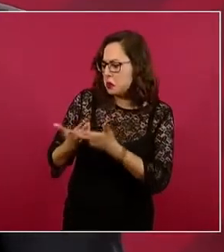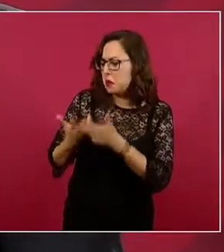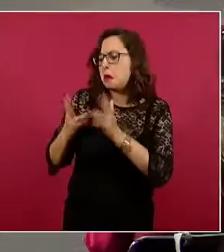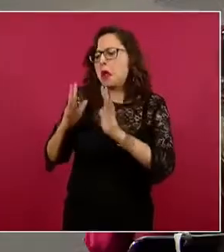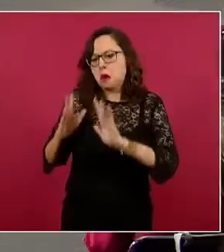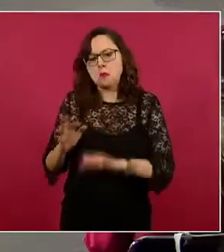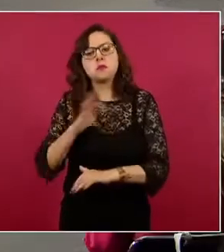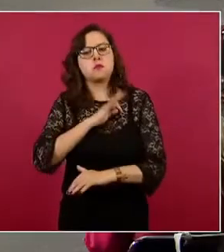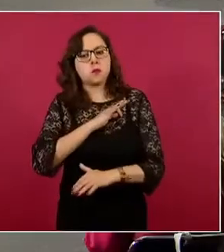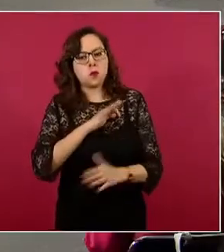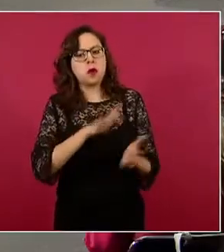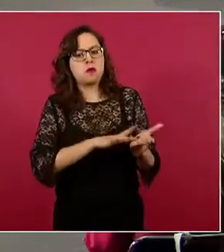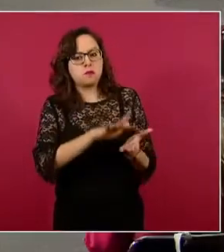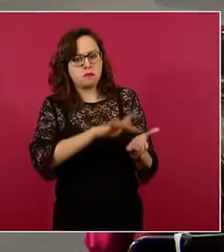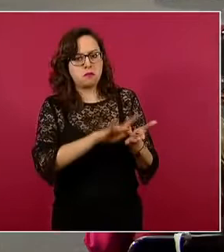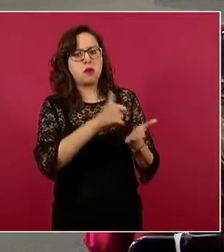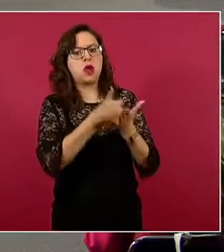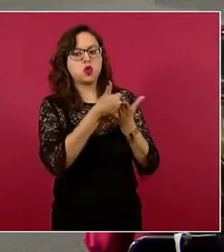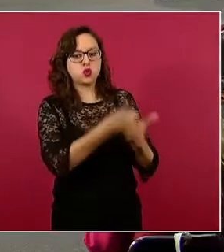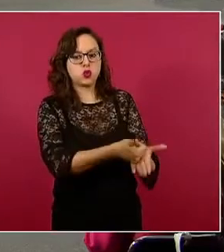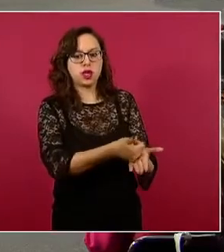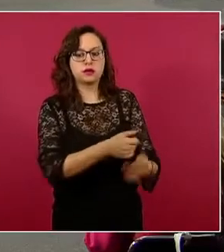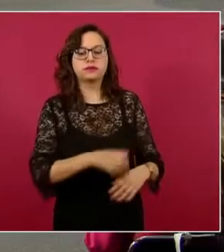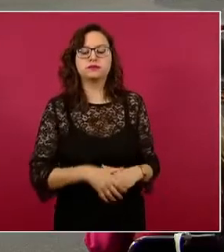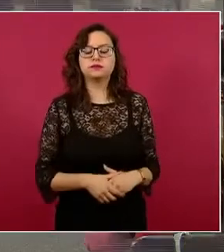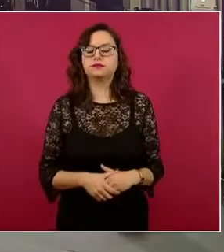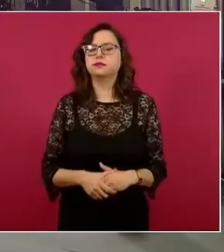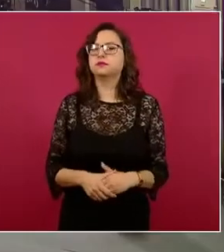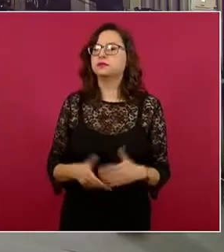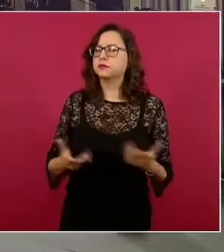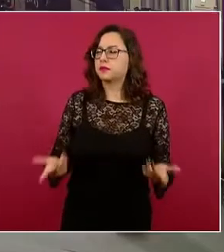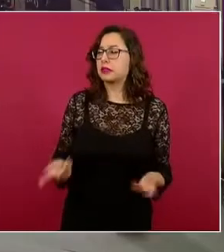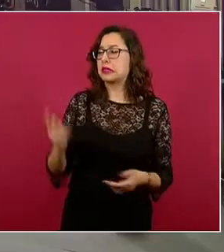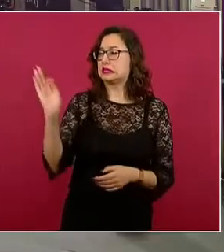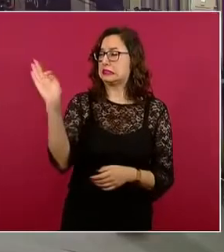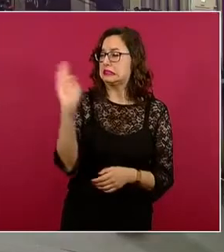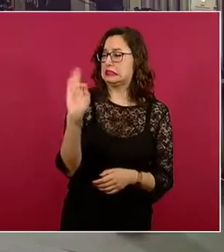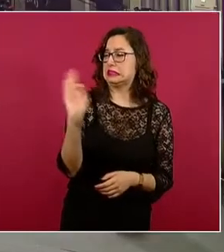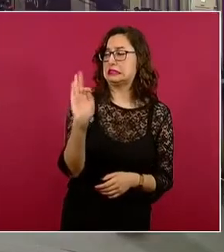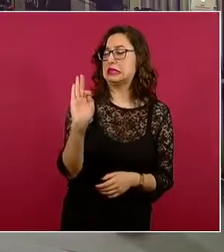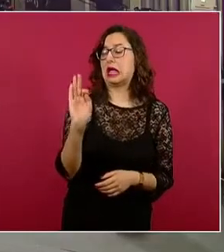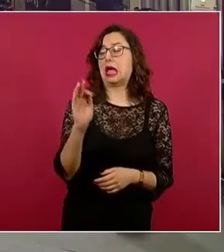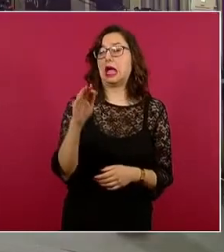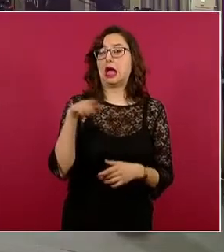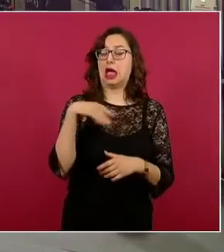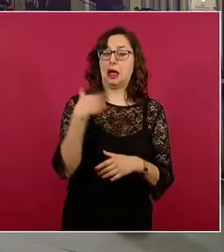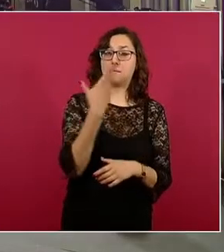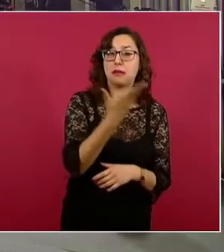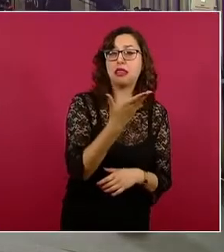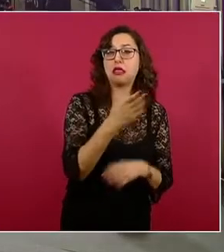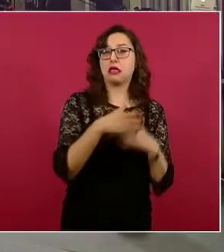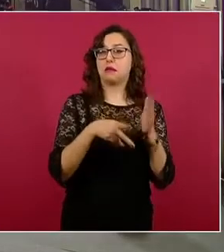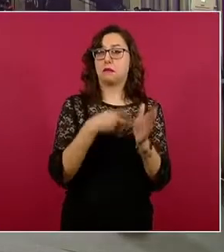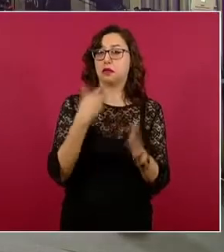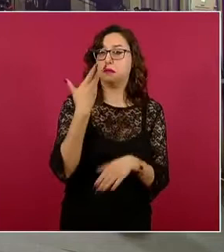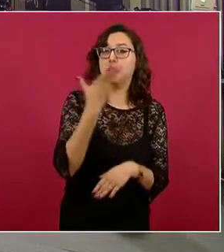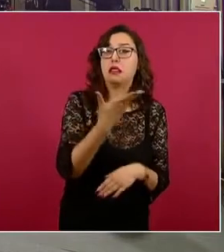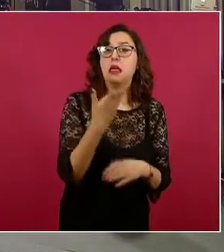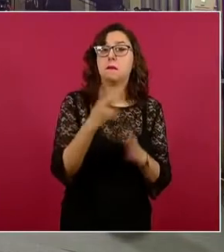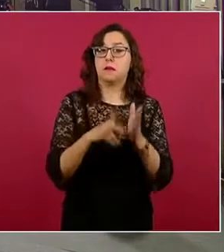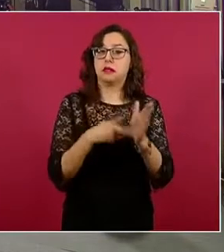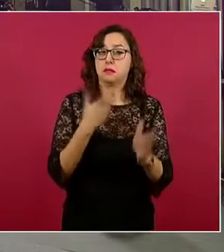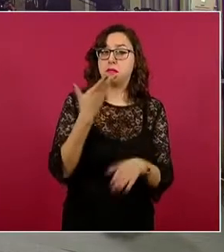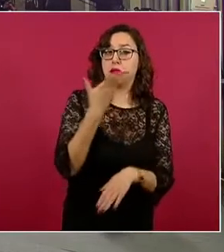ayudando. Gracias, presidente. Este mecanismo que buscarían para que no dependiera de cada año de estarse renovando los